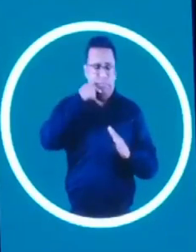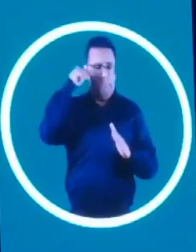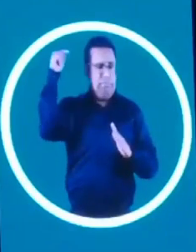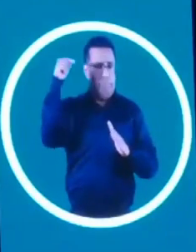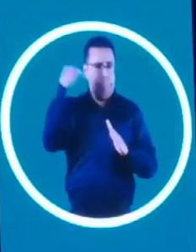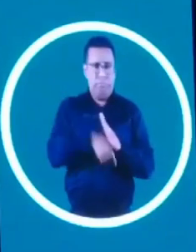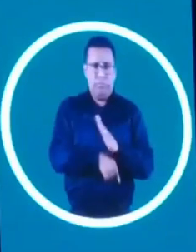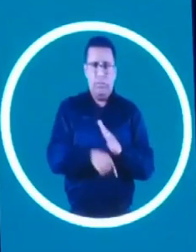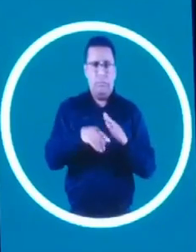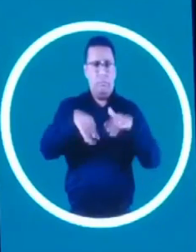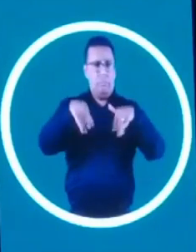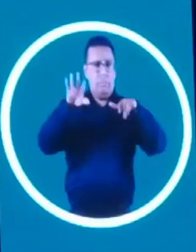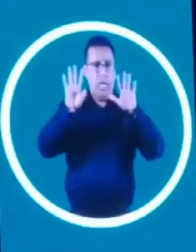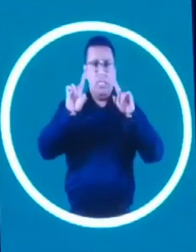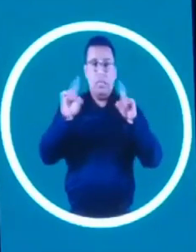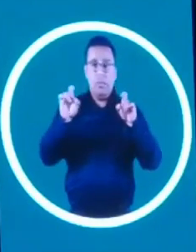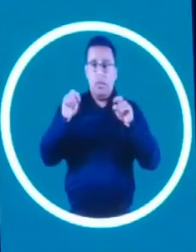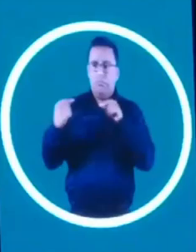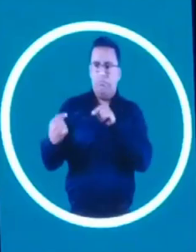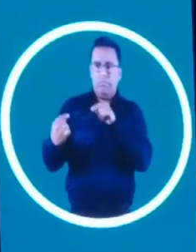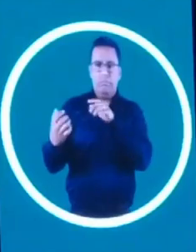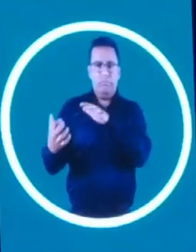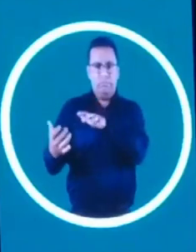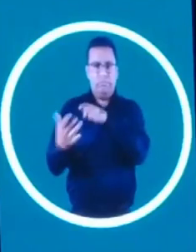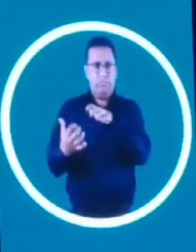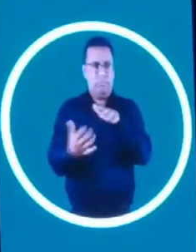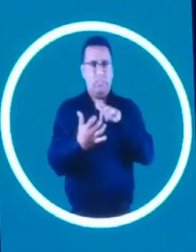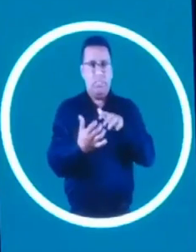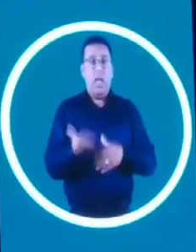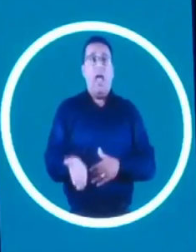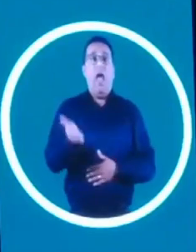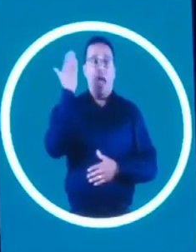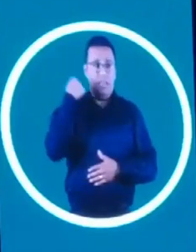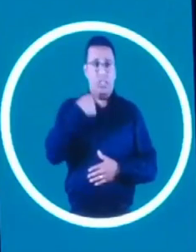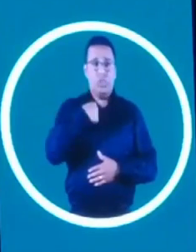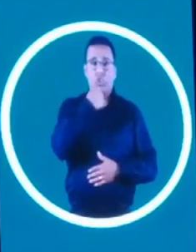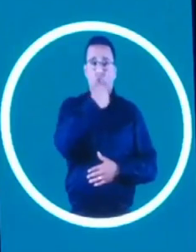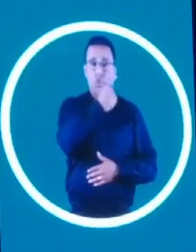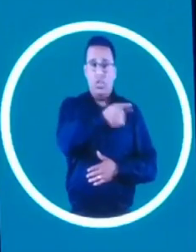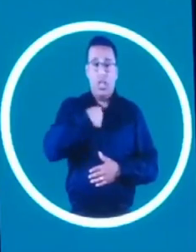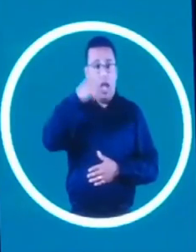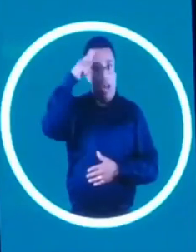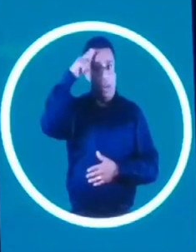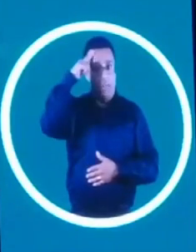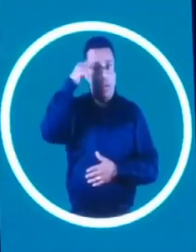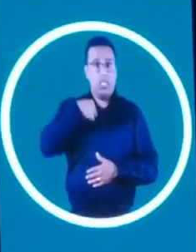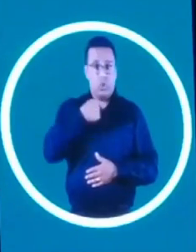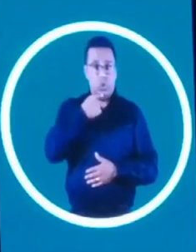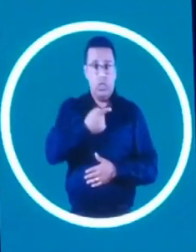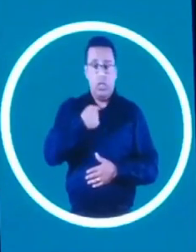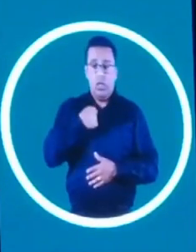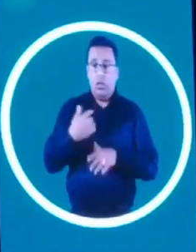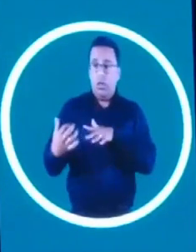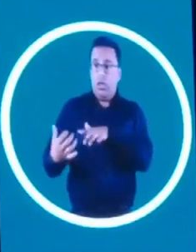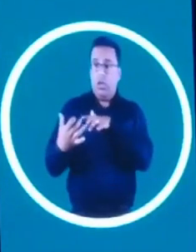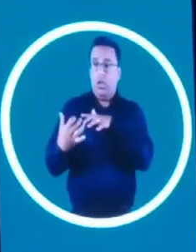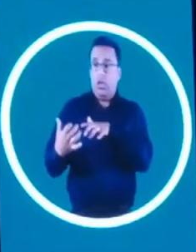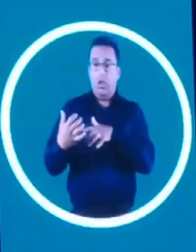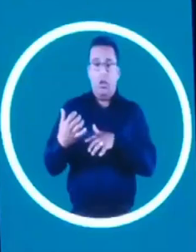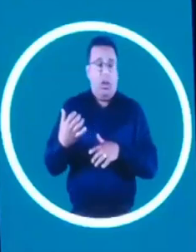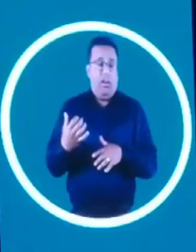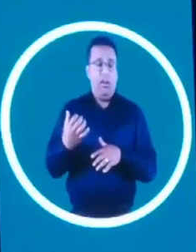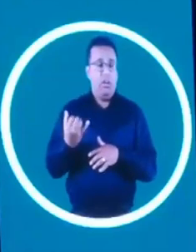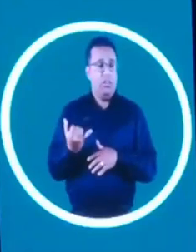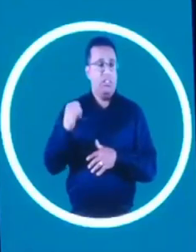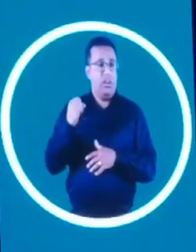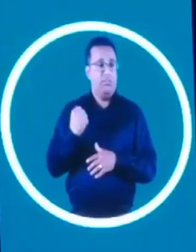armado y de la guerra, que como dije en Múnich, no es ganar la guerra o perder